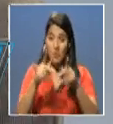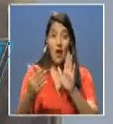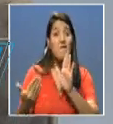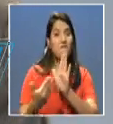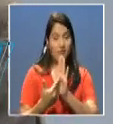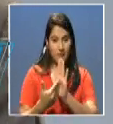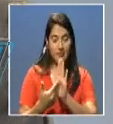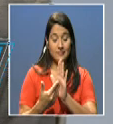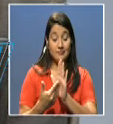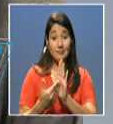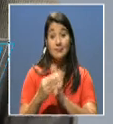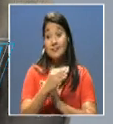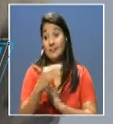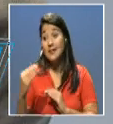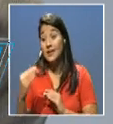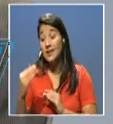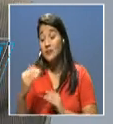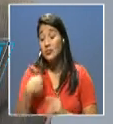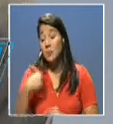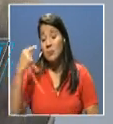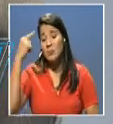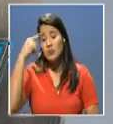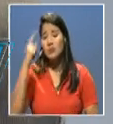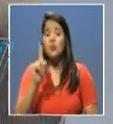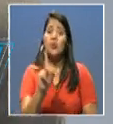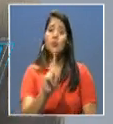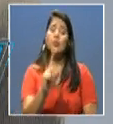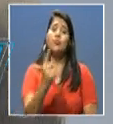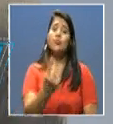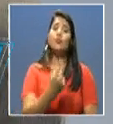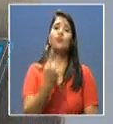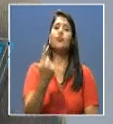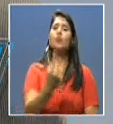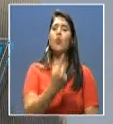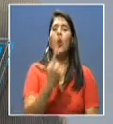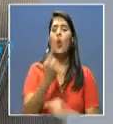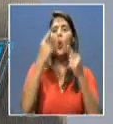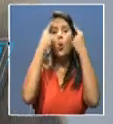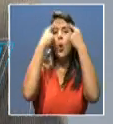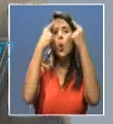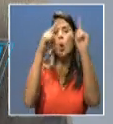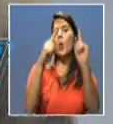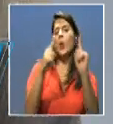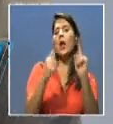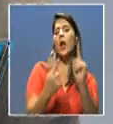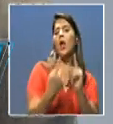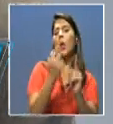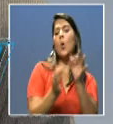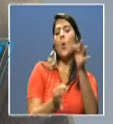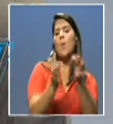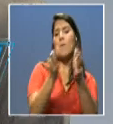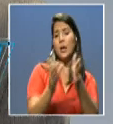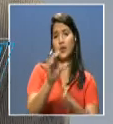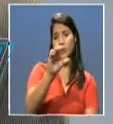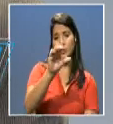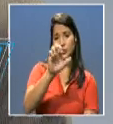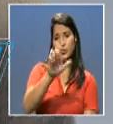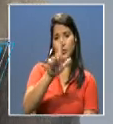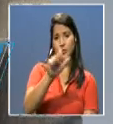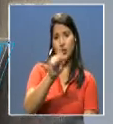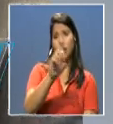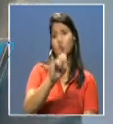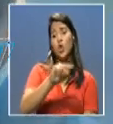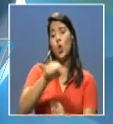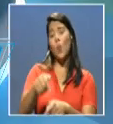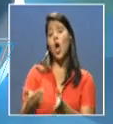diría, mire, es que no basta solo con lograr que un magistrado, don Celso, no